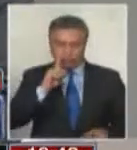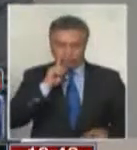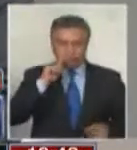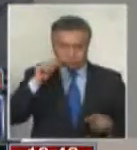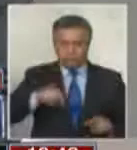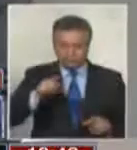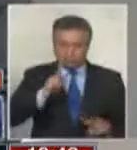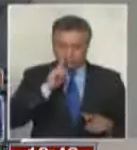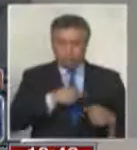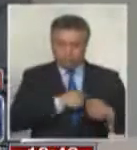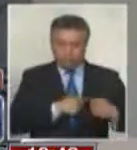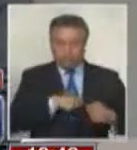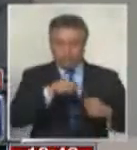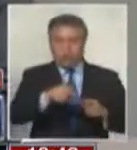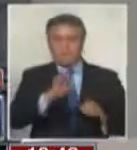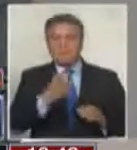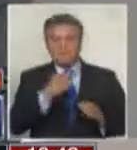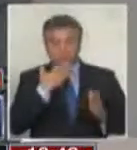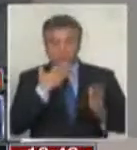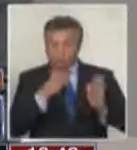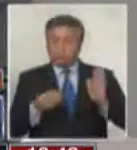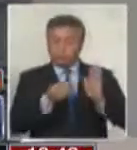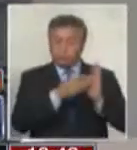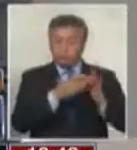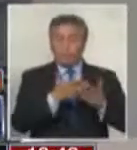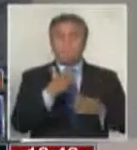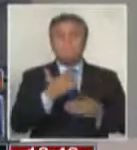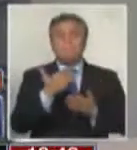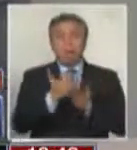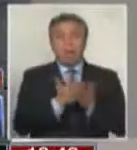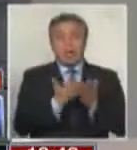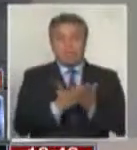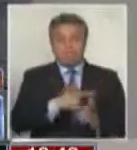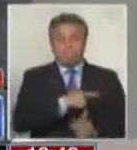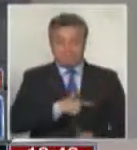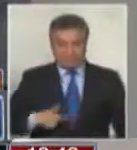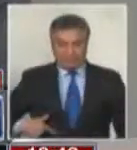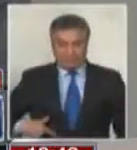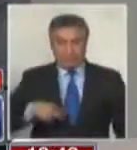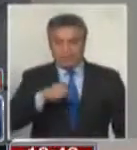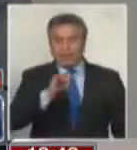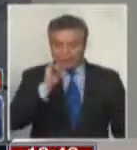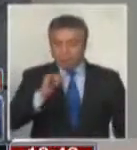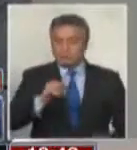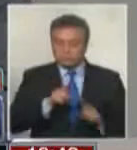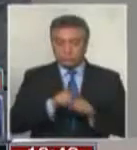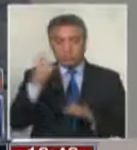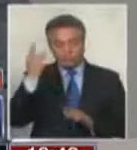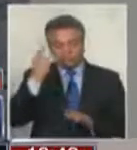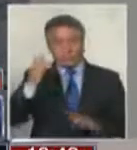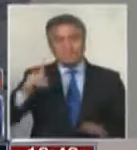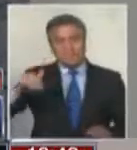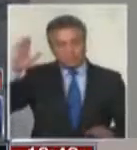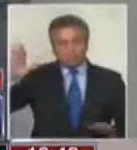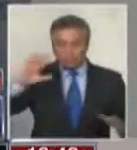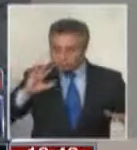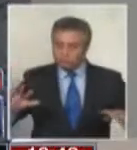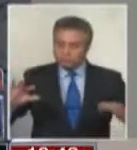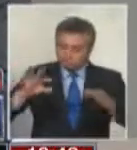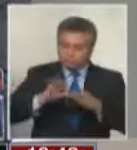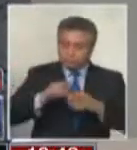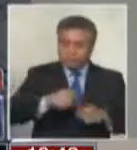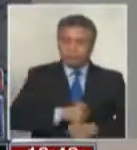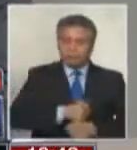lo demás en el programa presidencial con la educación superior con la el fortalecimiento